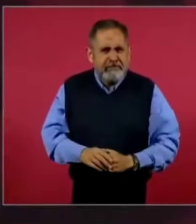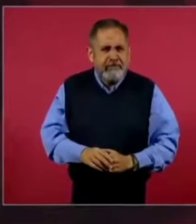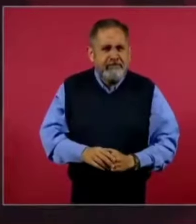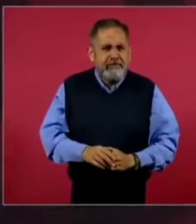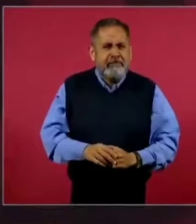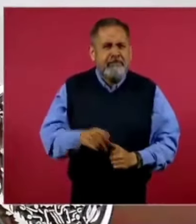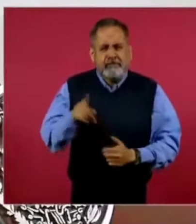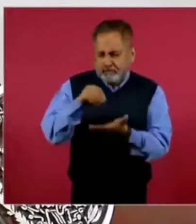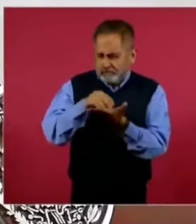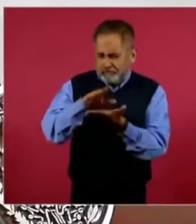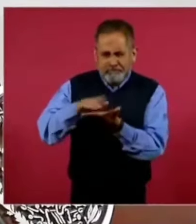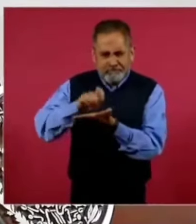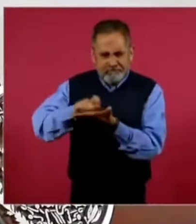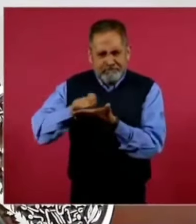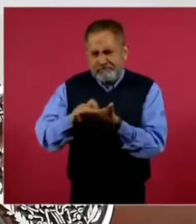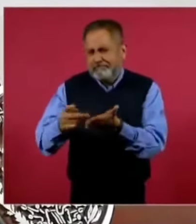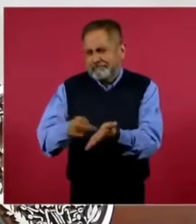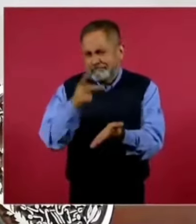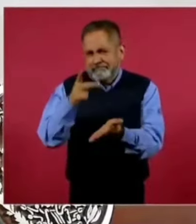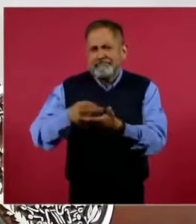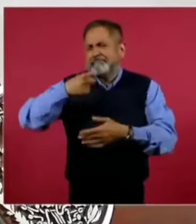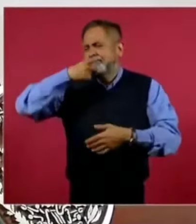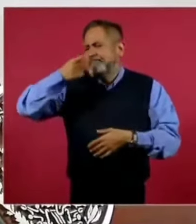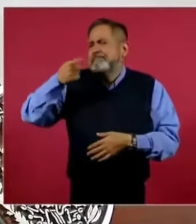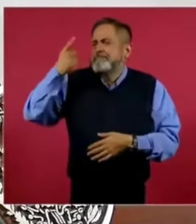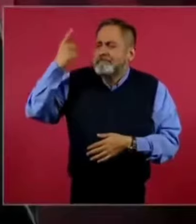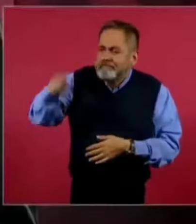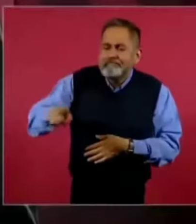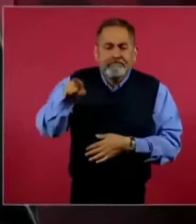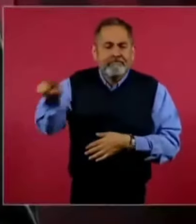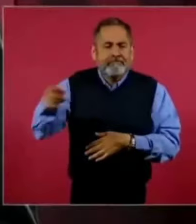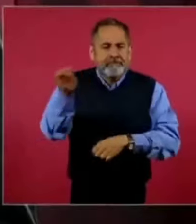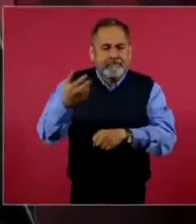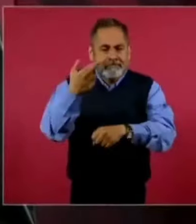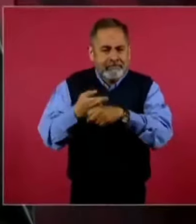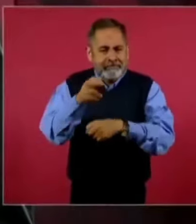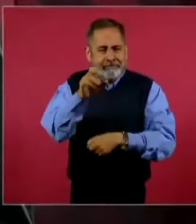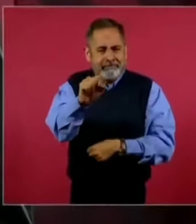lo tengo por escrito, le he dado instrucciones al secretario de la Defensa.